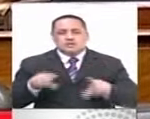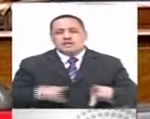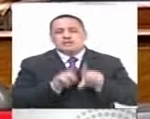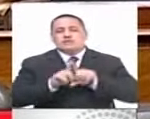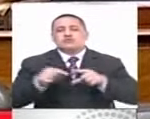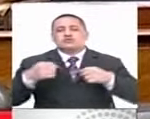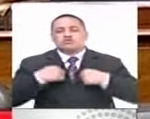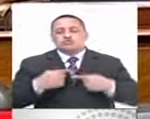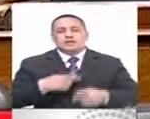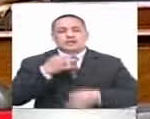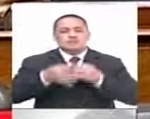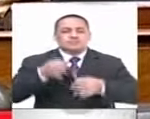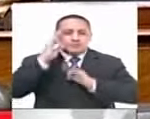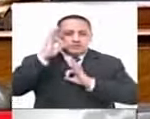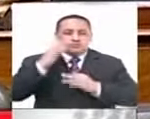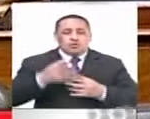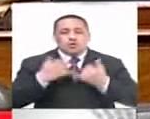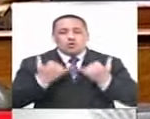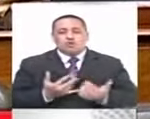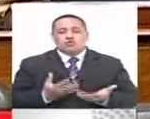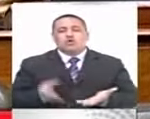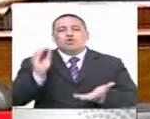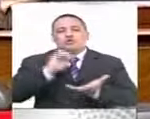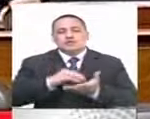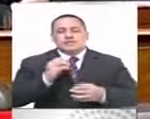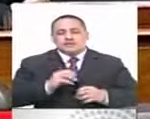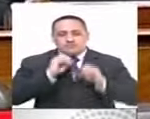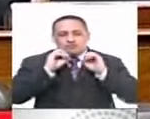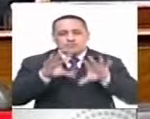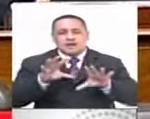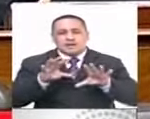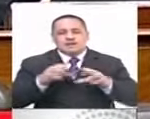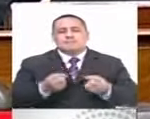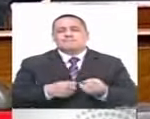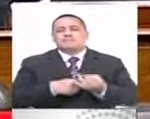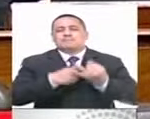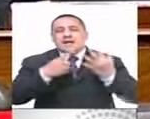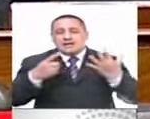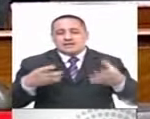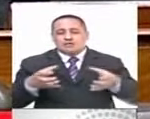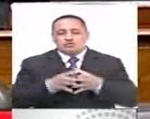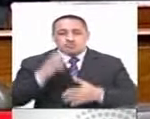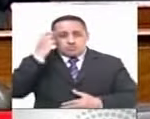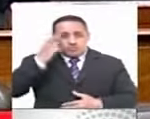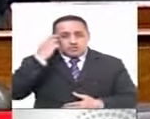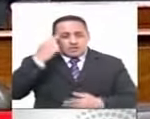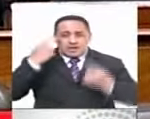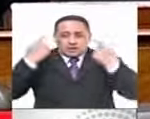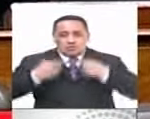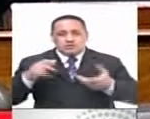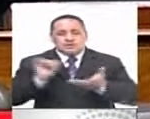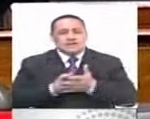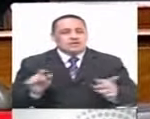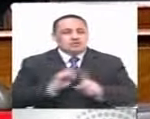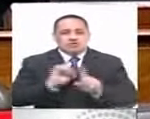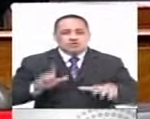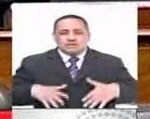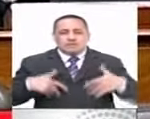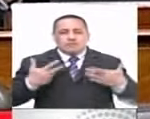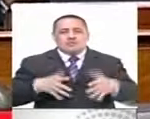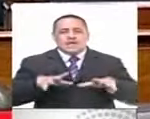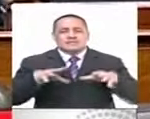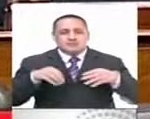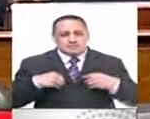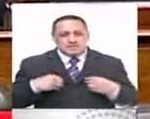nosotros expusimos lo que hoy nuevamente vinimos a decir. Varias bancadas han coincidido de que no se puede